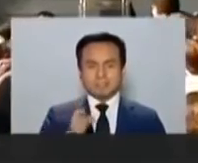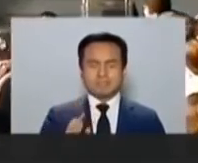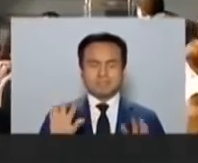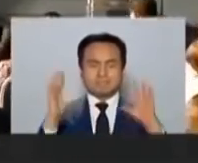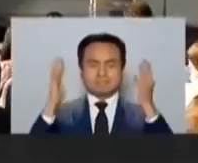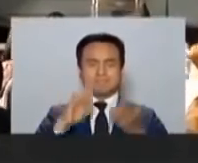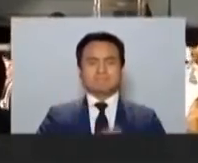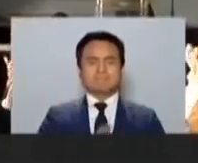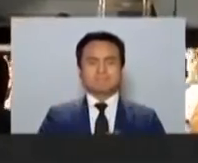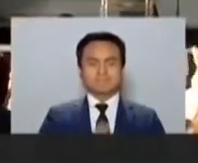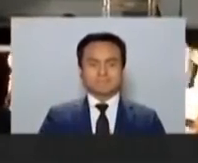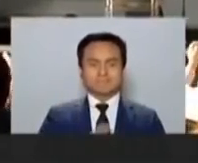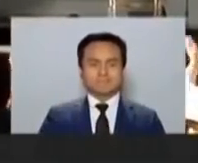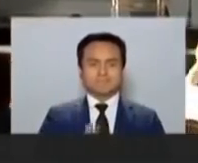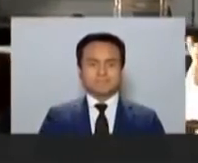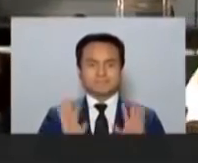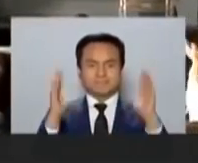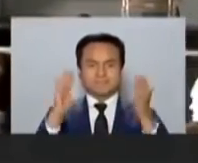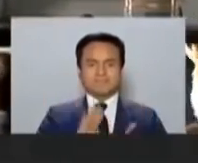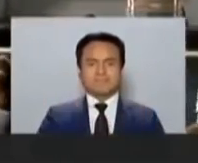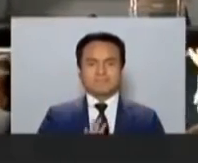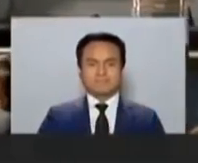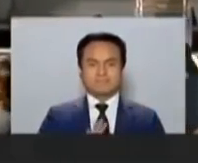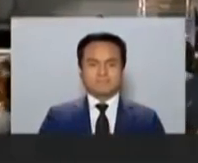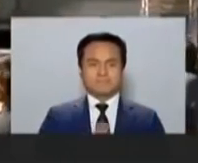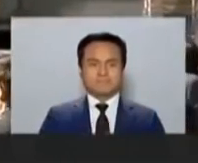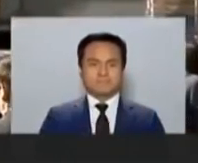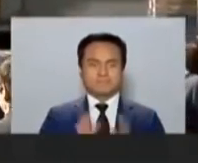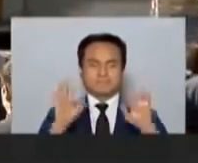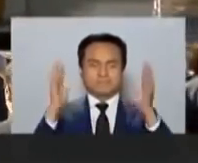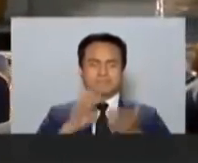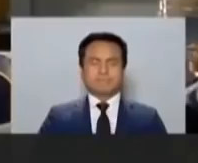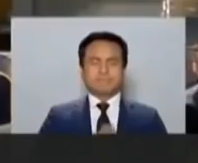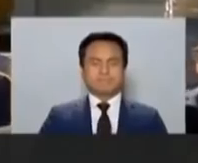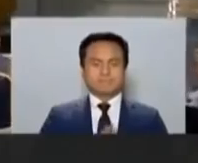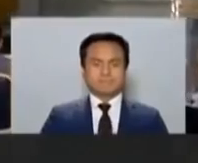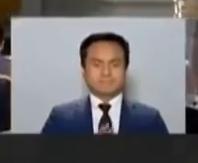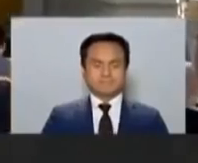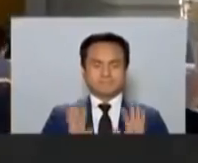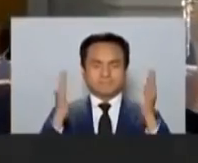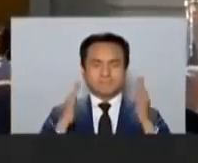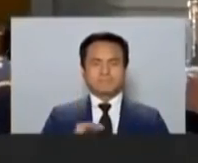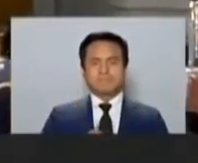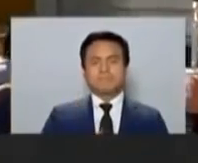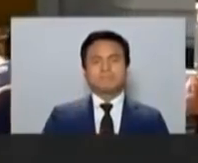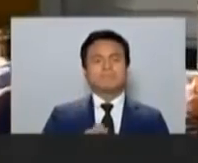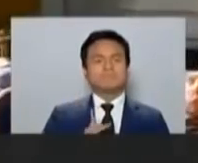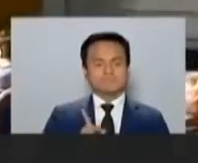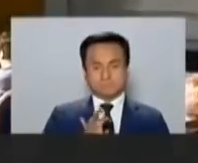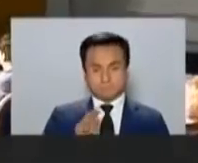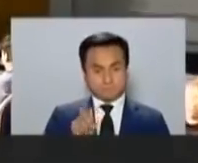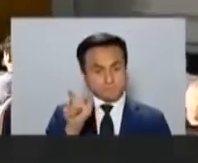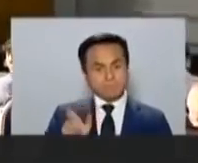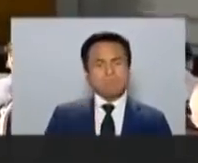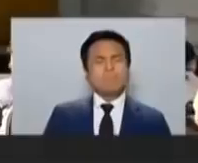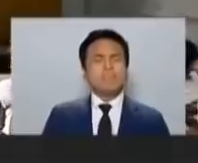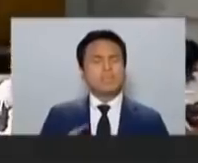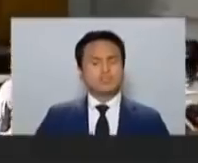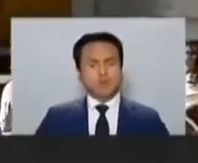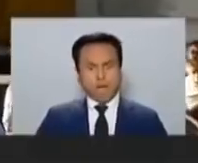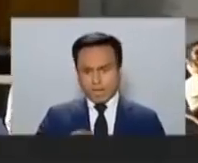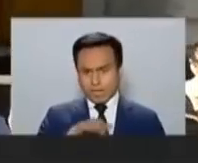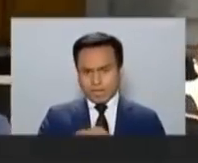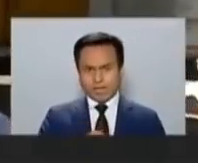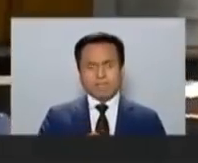colegios, por cierto, que uno no controla la pandemia, pero tenemos que conversar con todos quienes sean necesarios para que la presencialidad sea la regla.